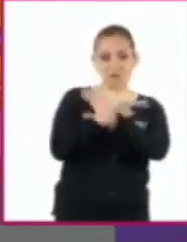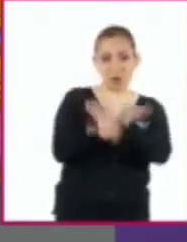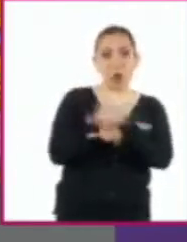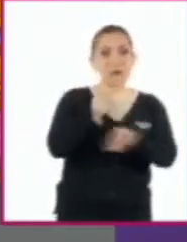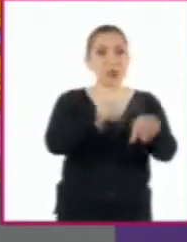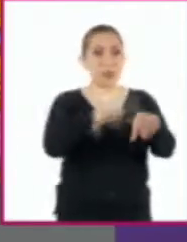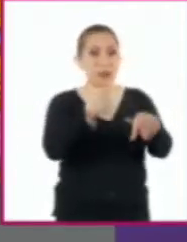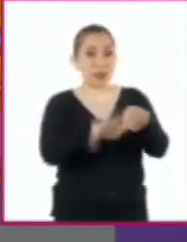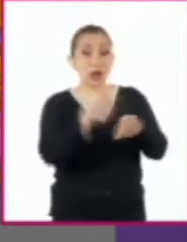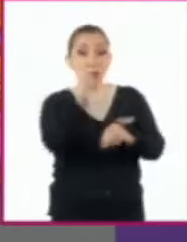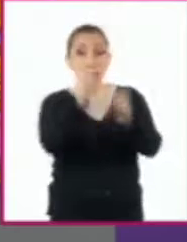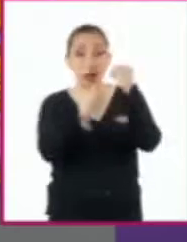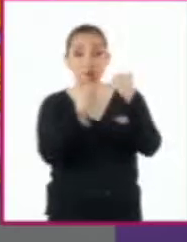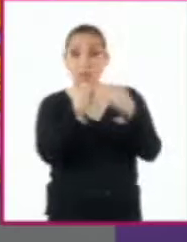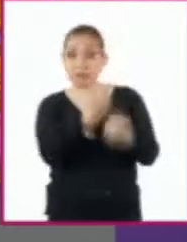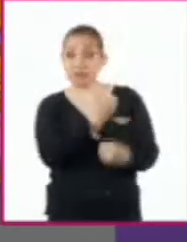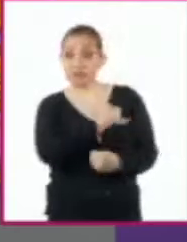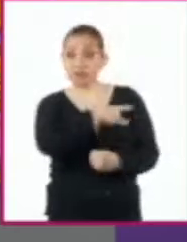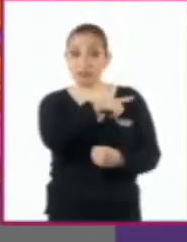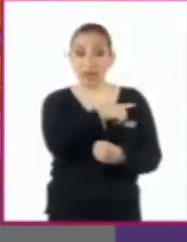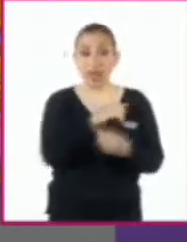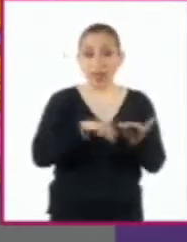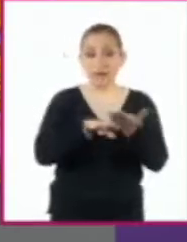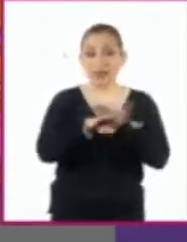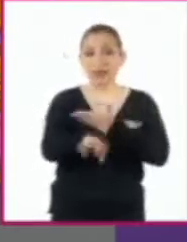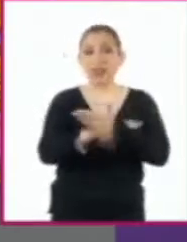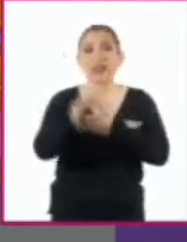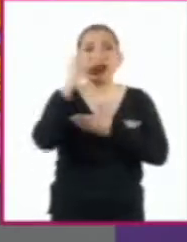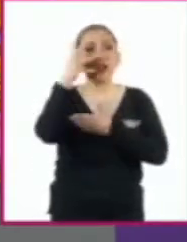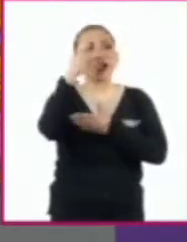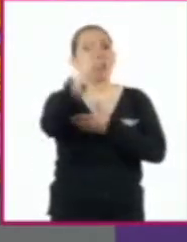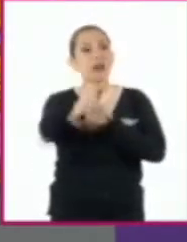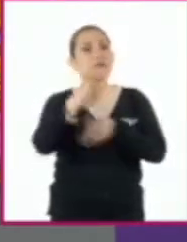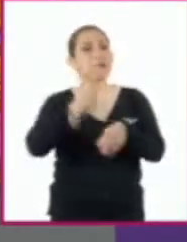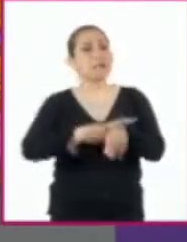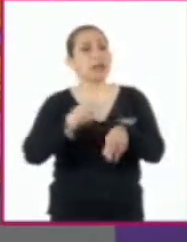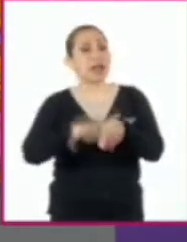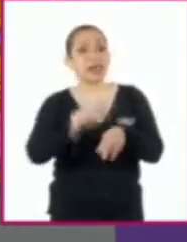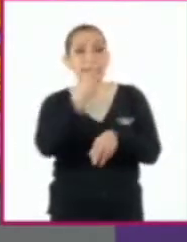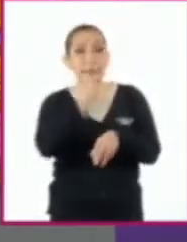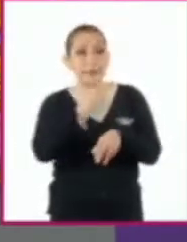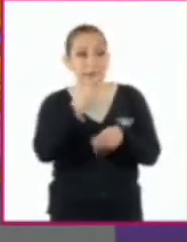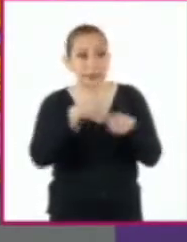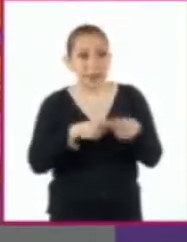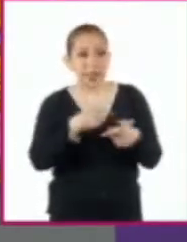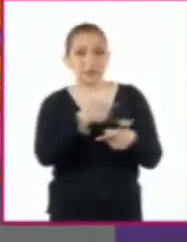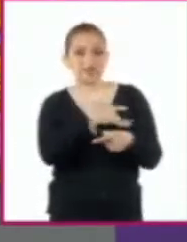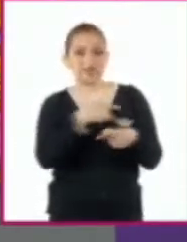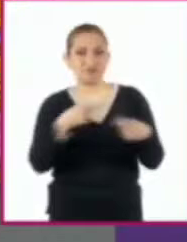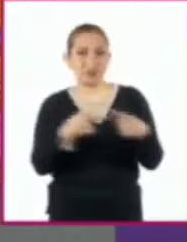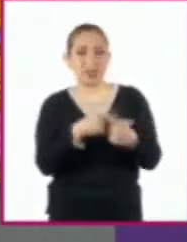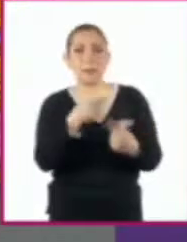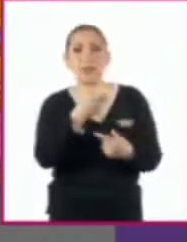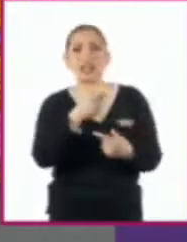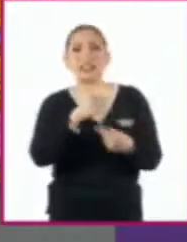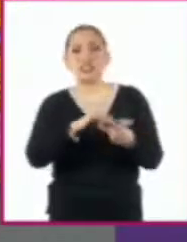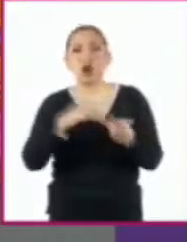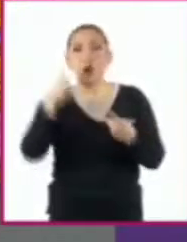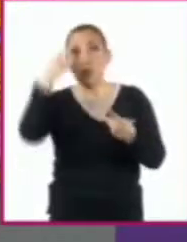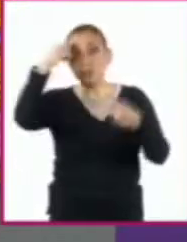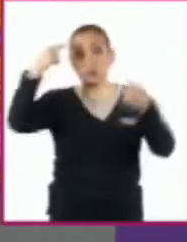enfermedades. Comer sano nos ayuda a prevenir padecimientos como diabetes, hipertensión,